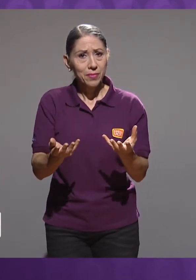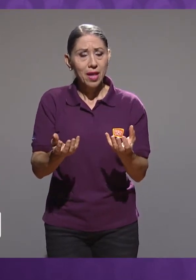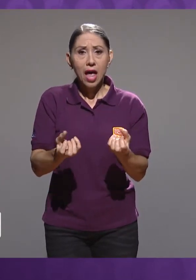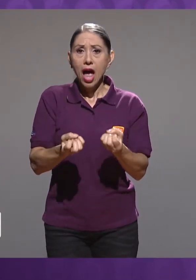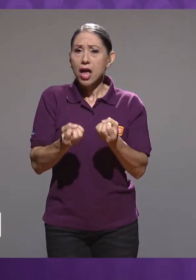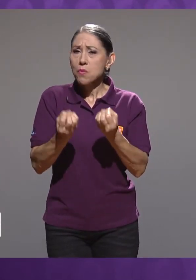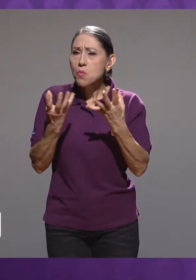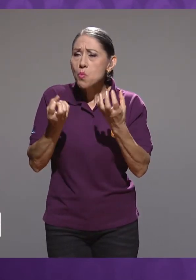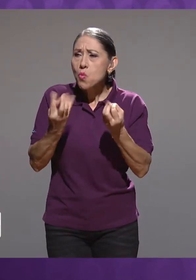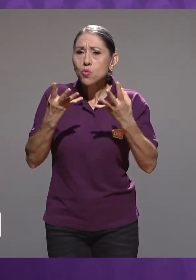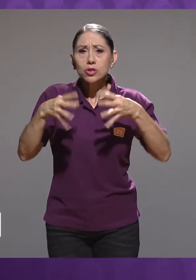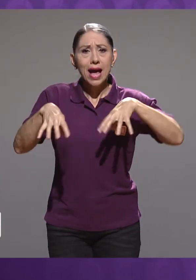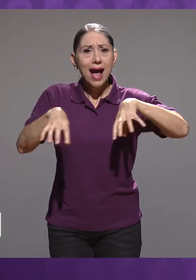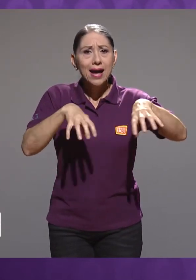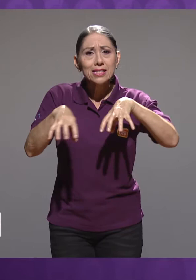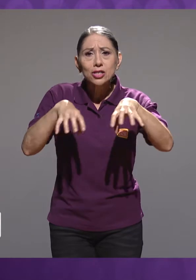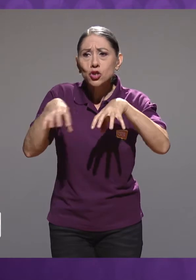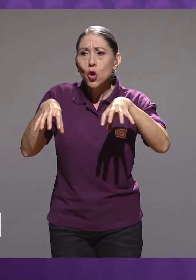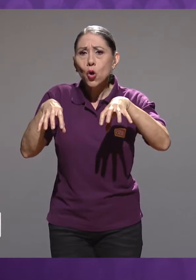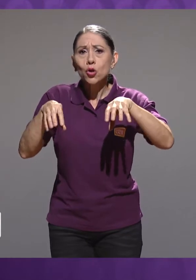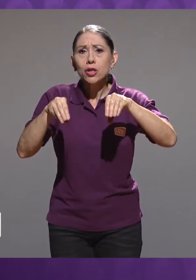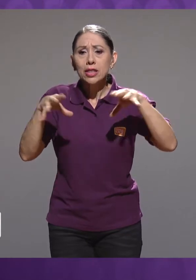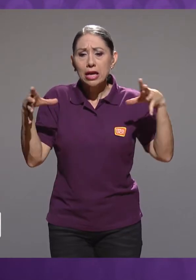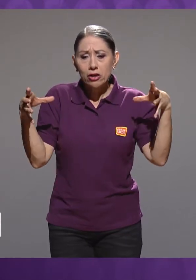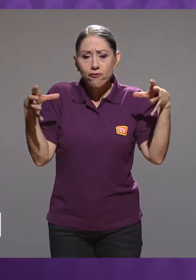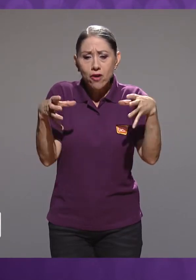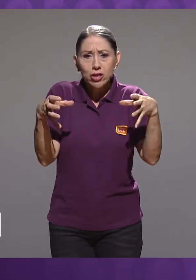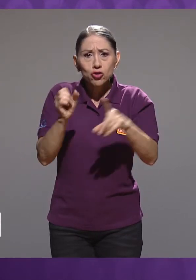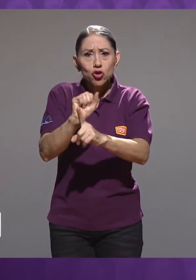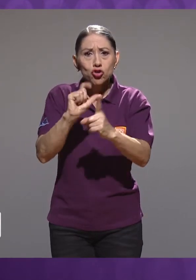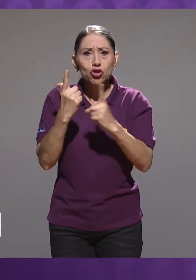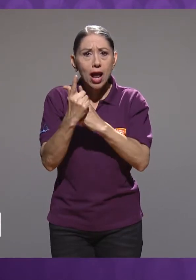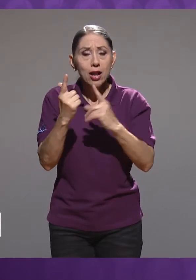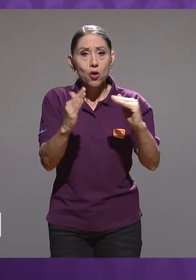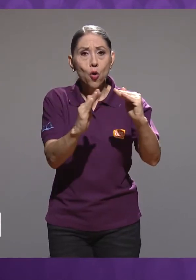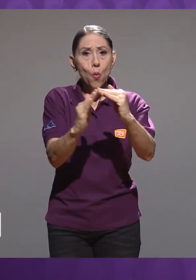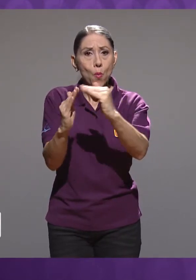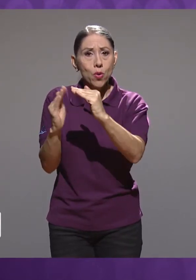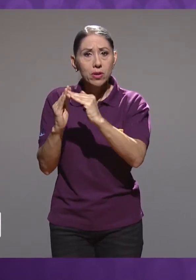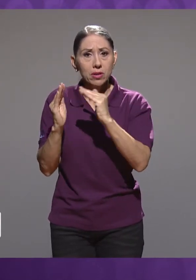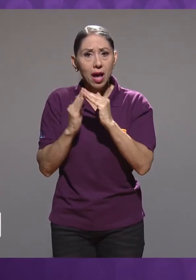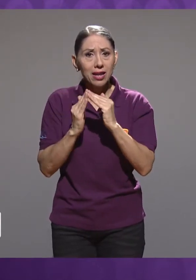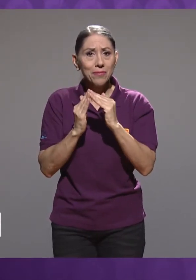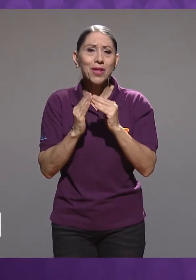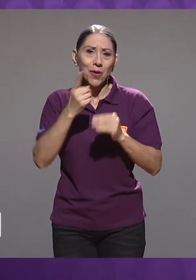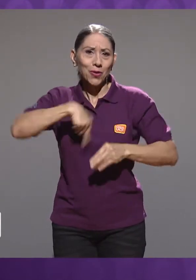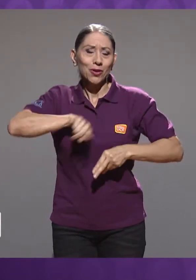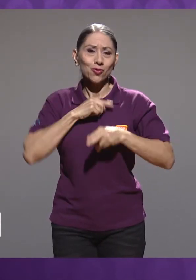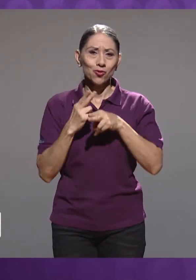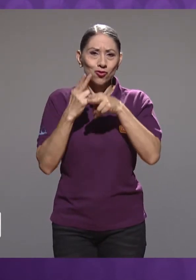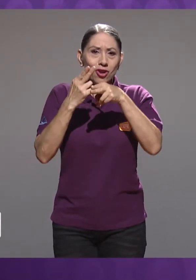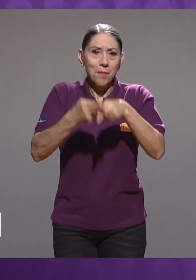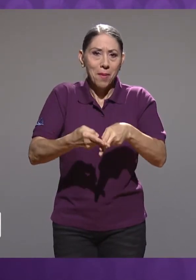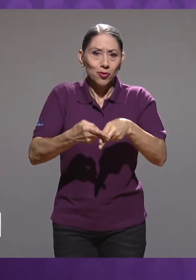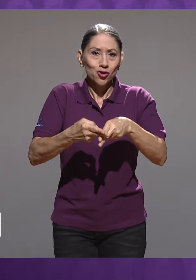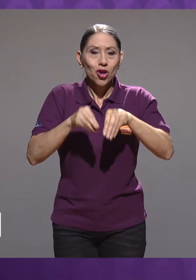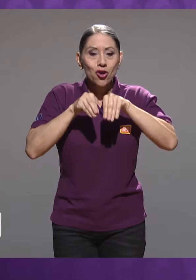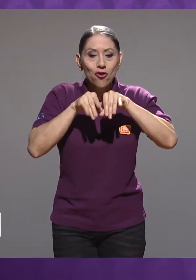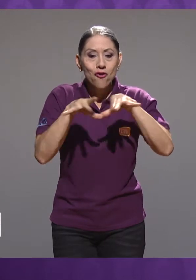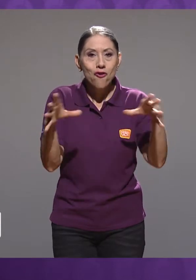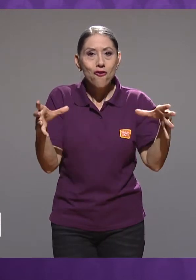red social comunitaria o lo que llamamos la red